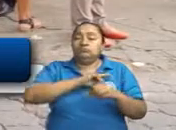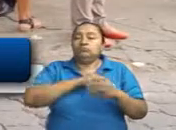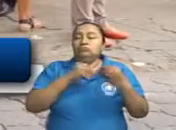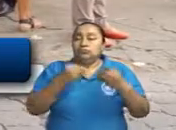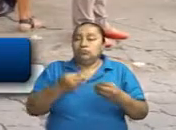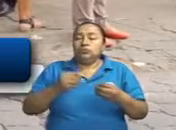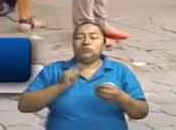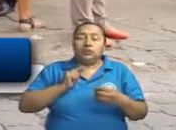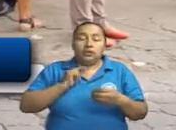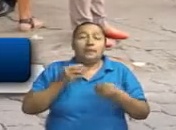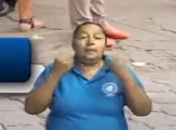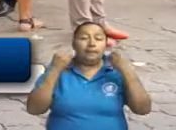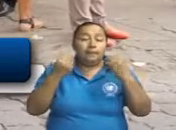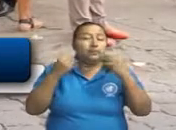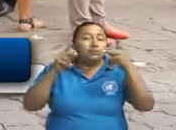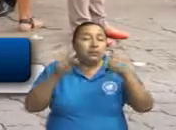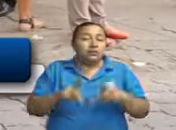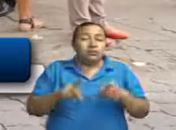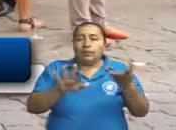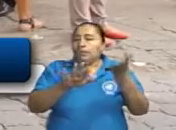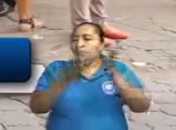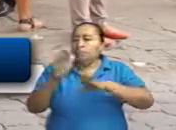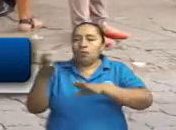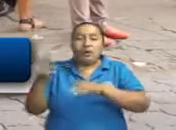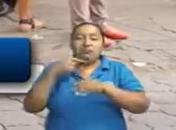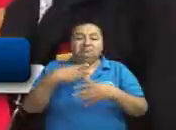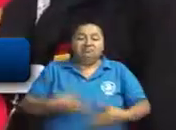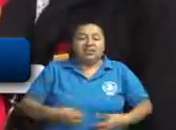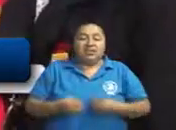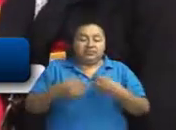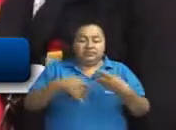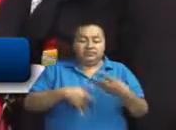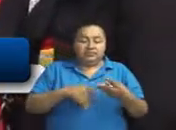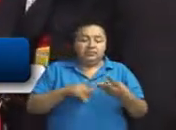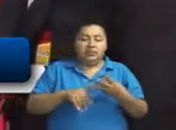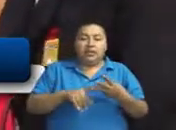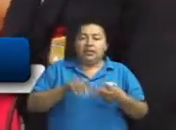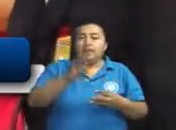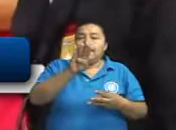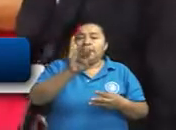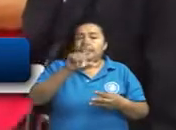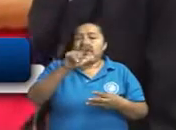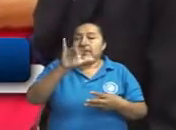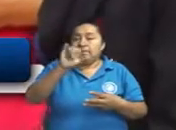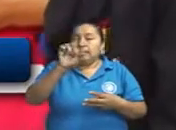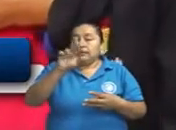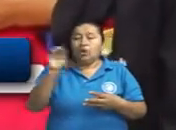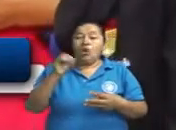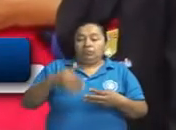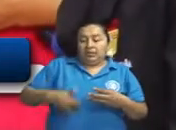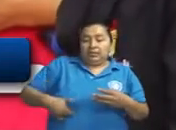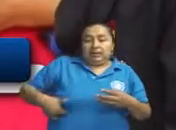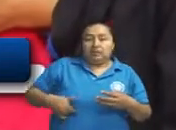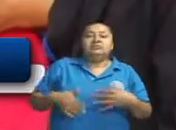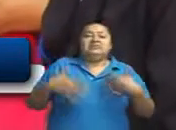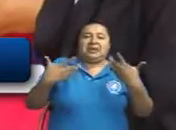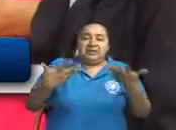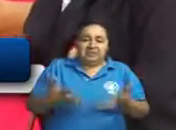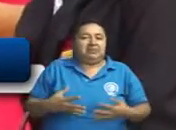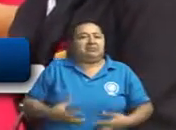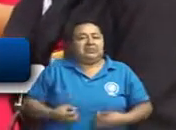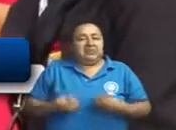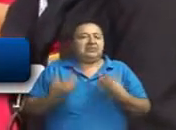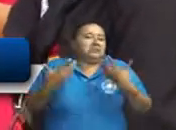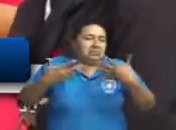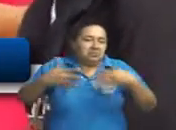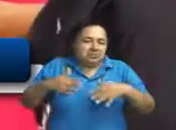incluso gran porcentaje en mortalidad. El cáncer de vía biliar o de hígado también es uno de los cánceres muy frecuentes